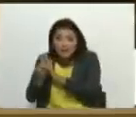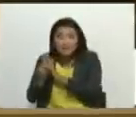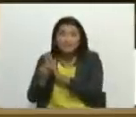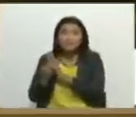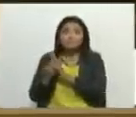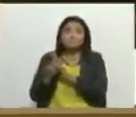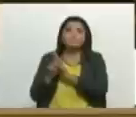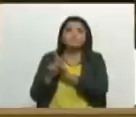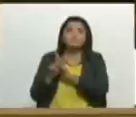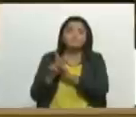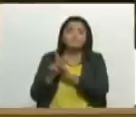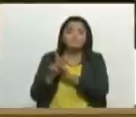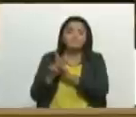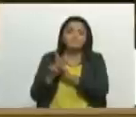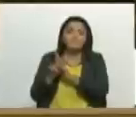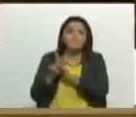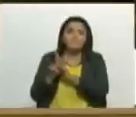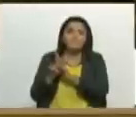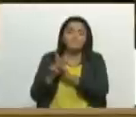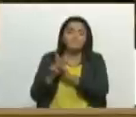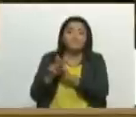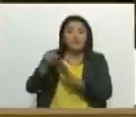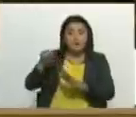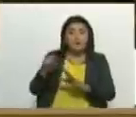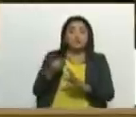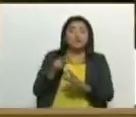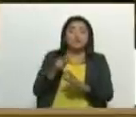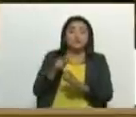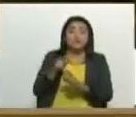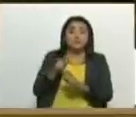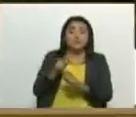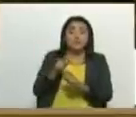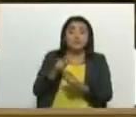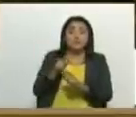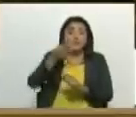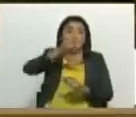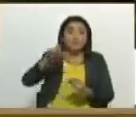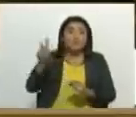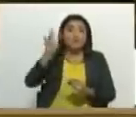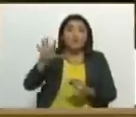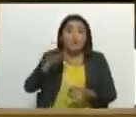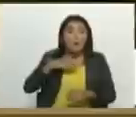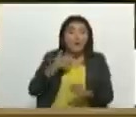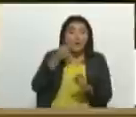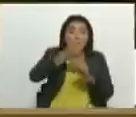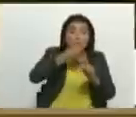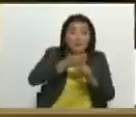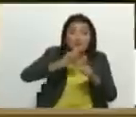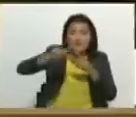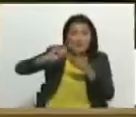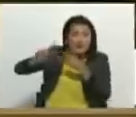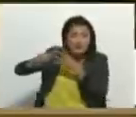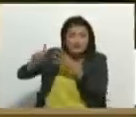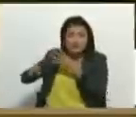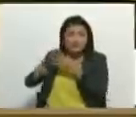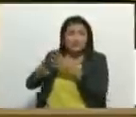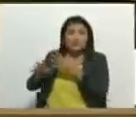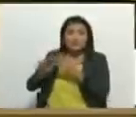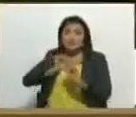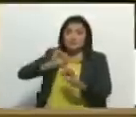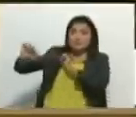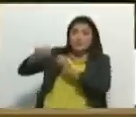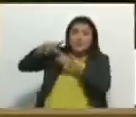las herramientas, las armas de lucha de la sociedad, de los ciudadanos, de la ciudadana, contra distintas formas de